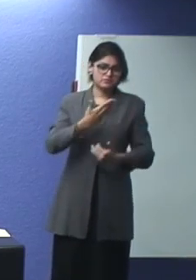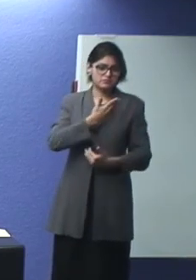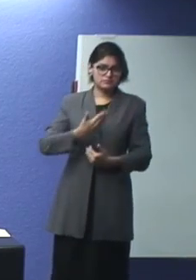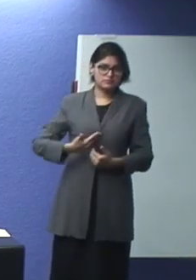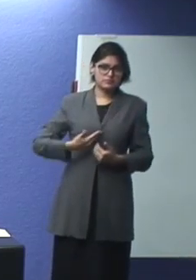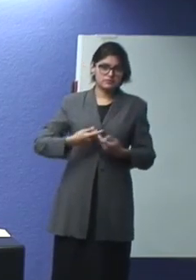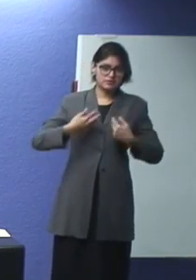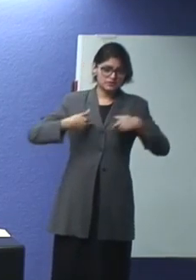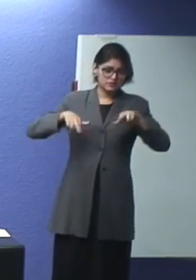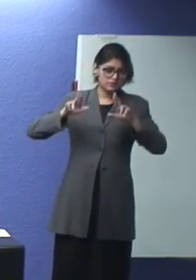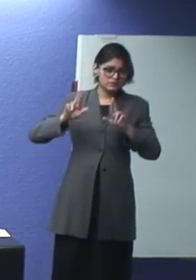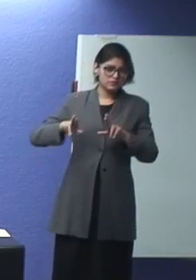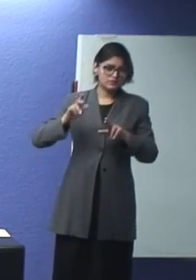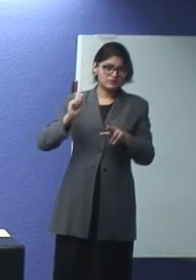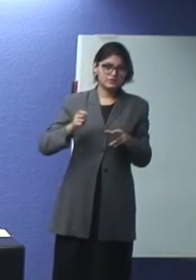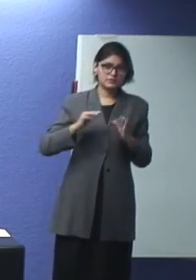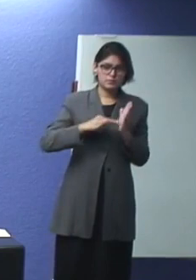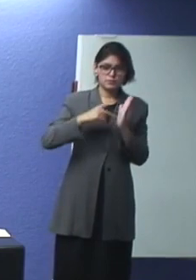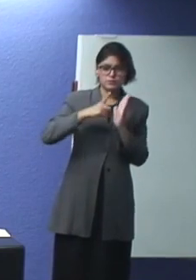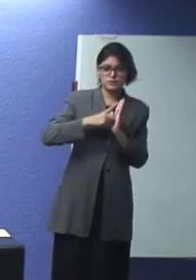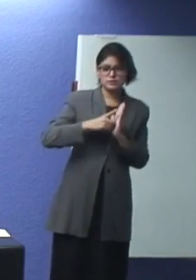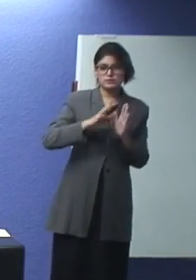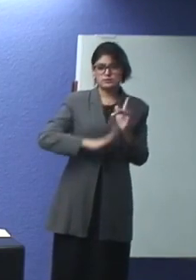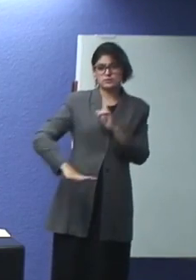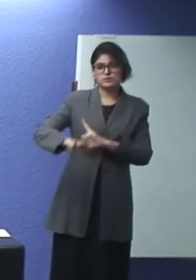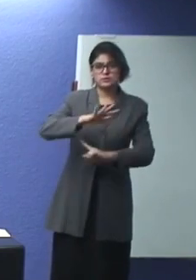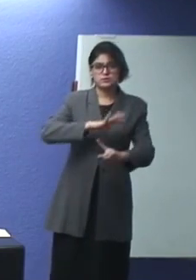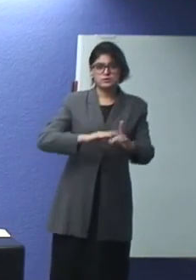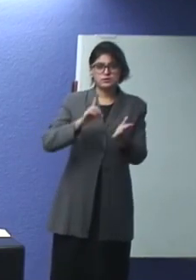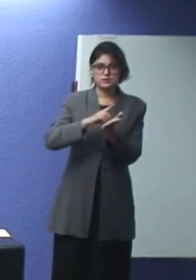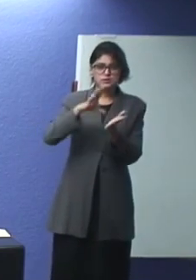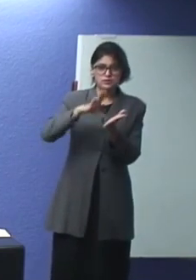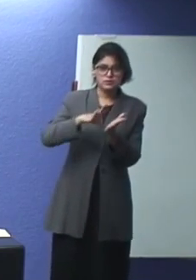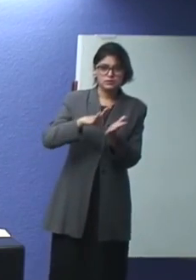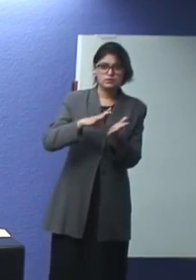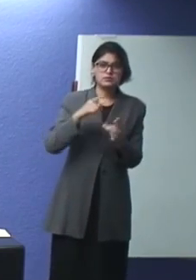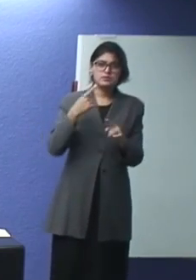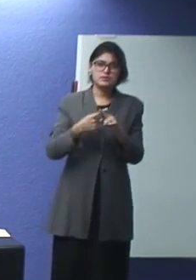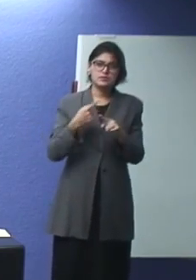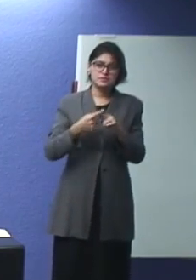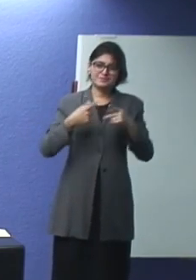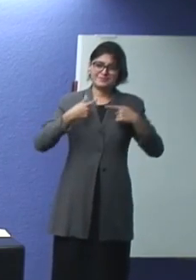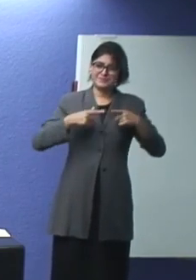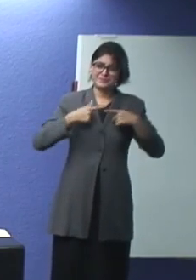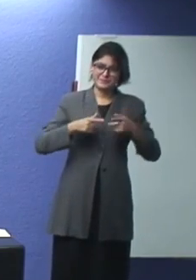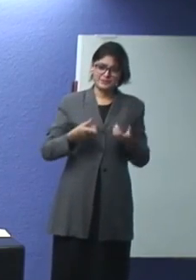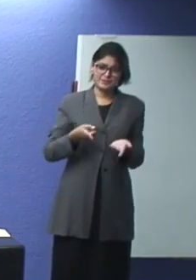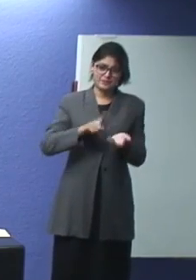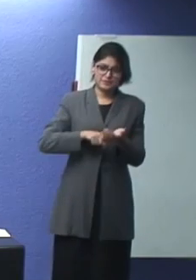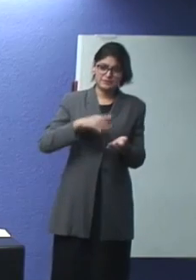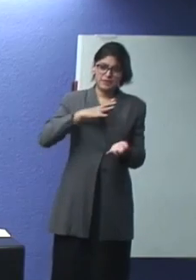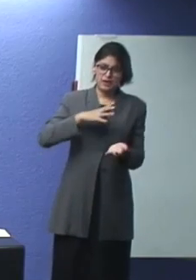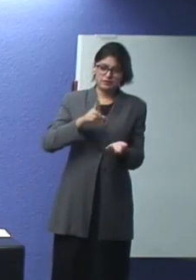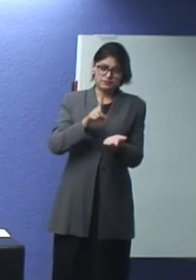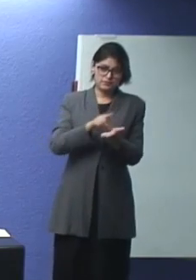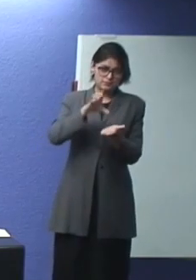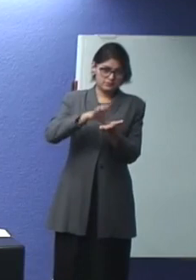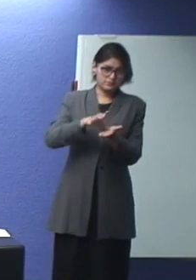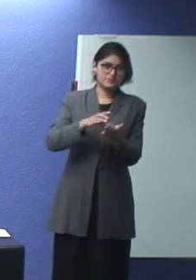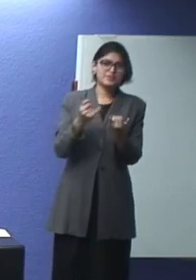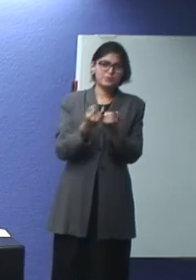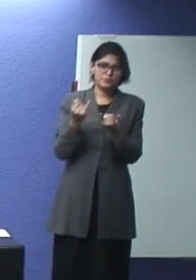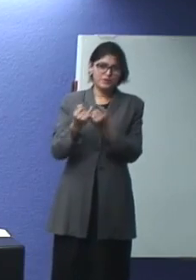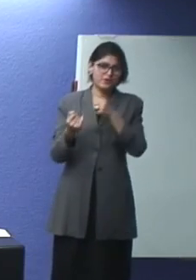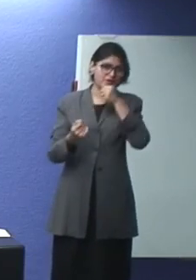a la aplicación y difusión del modelo social de discapacidad constituida por y para personas con discapacidad. Y como